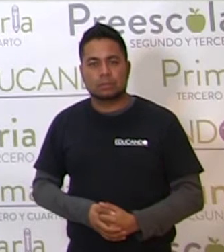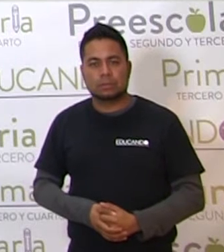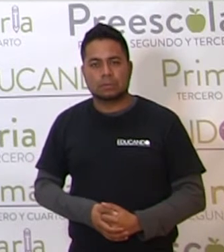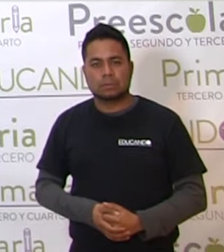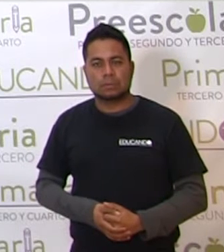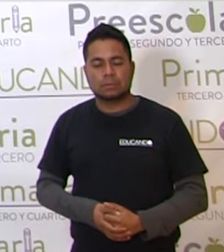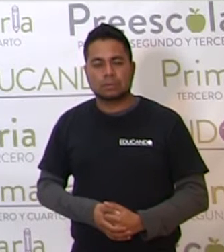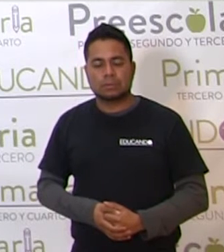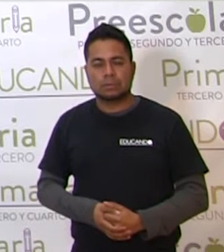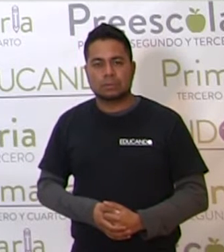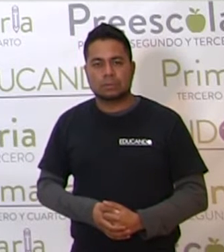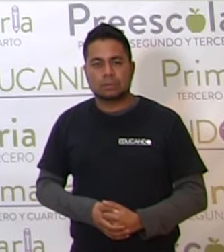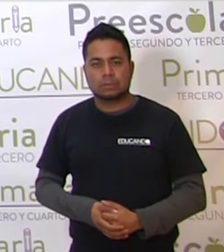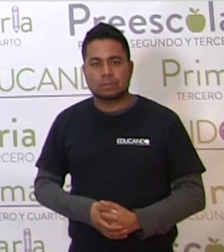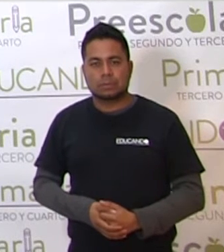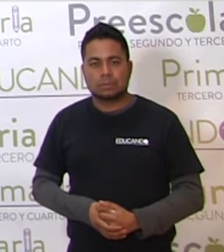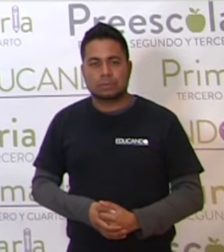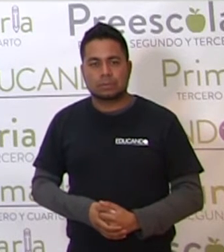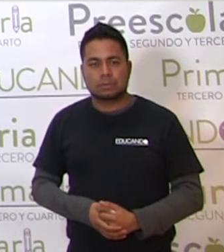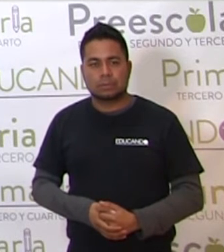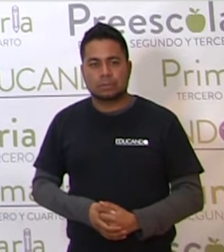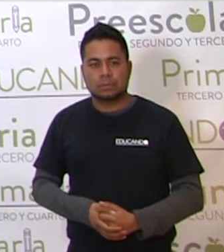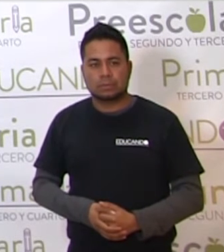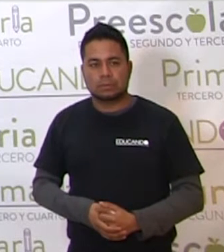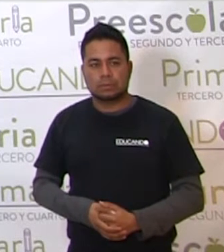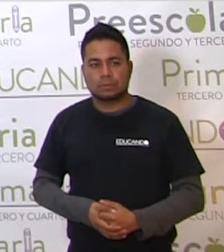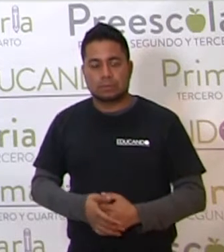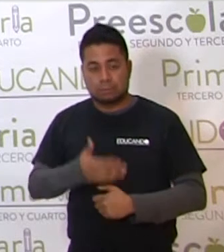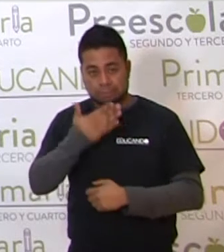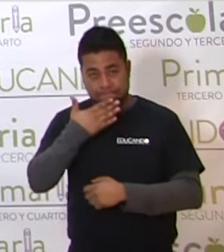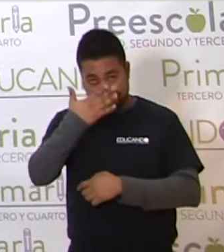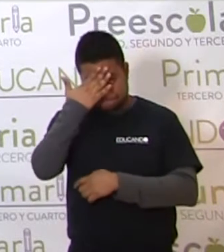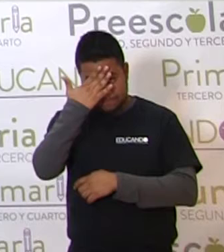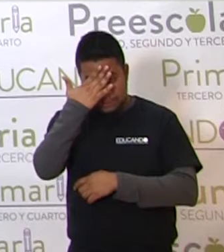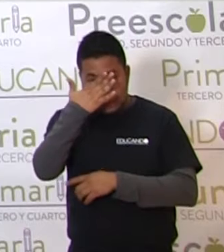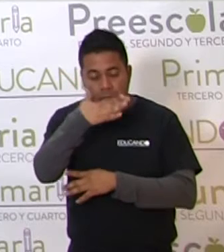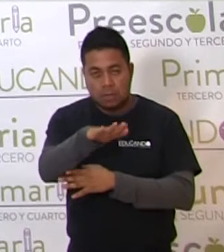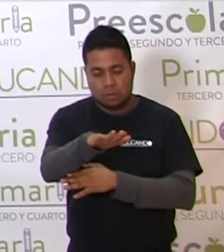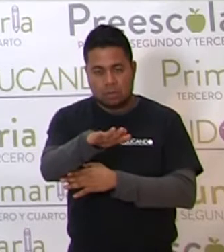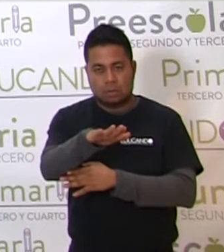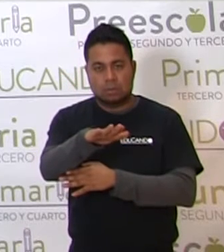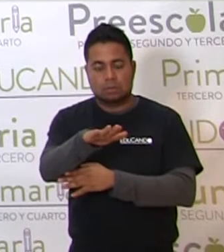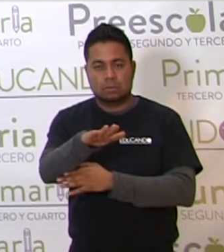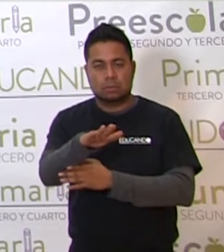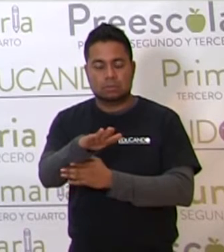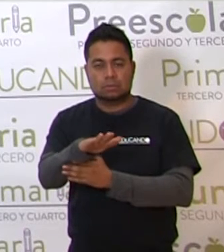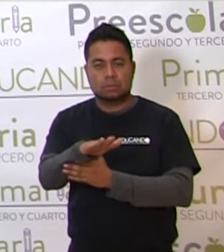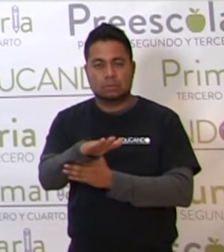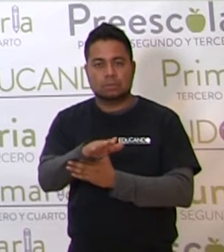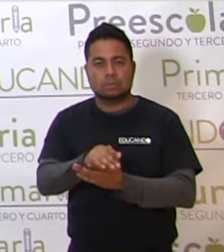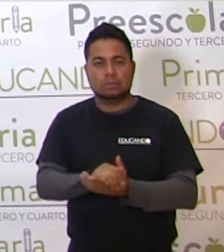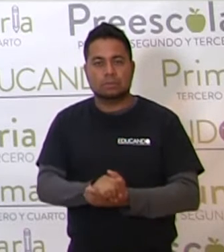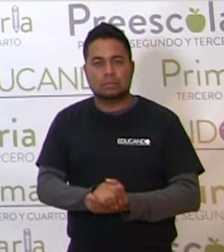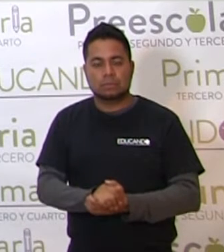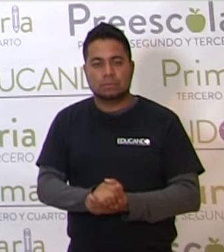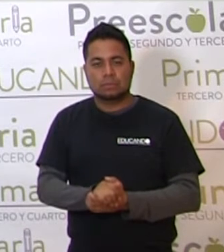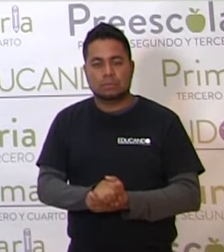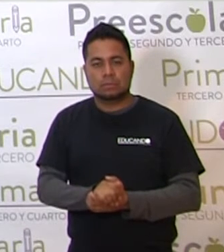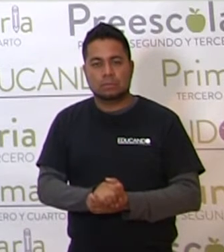Sabiendo Sabiendo bien que